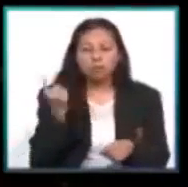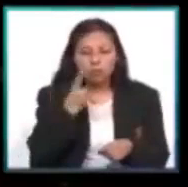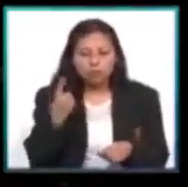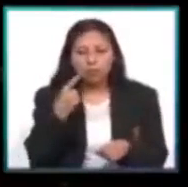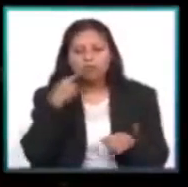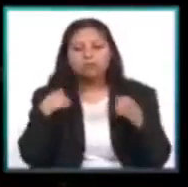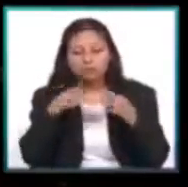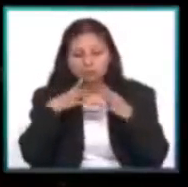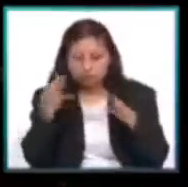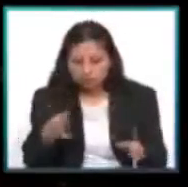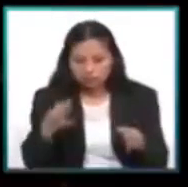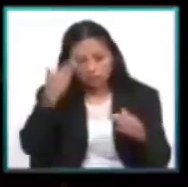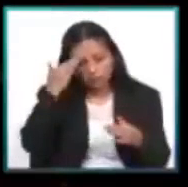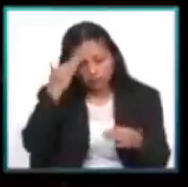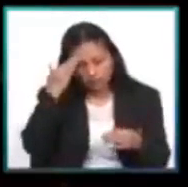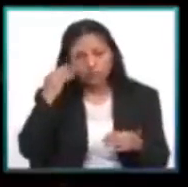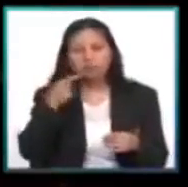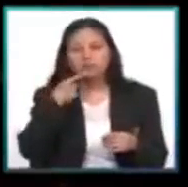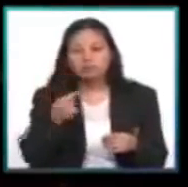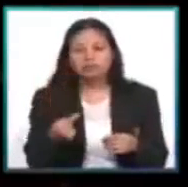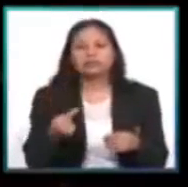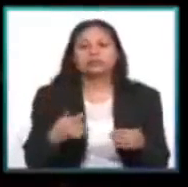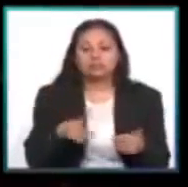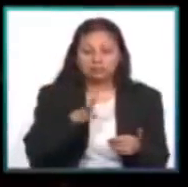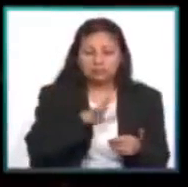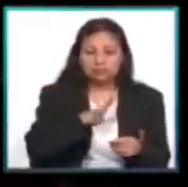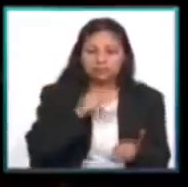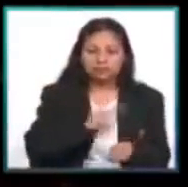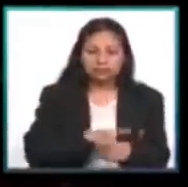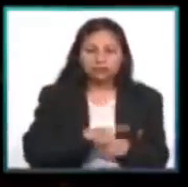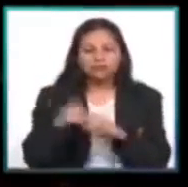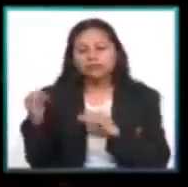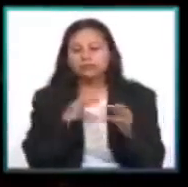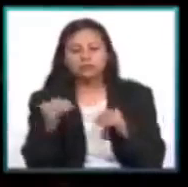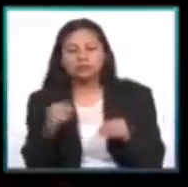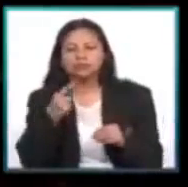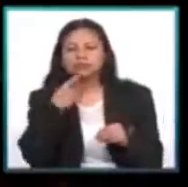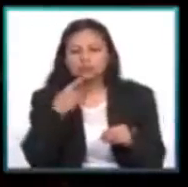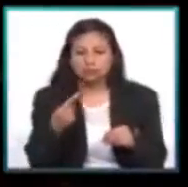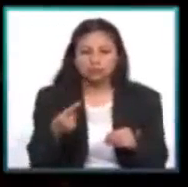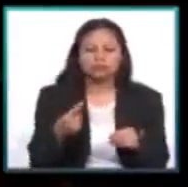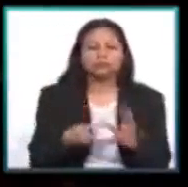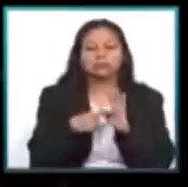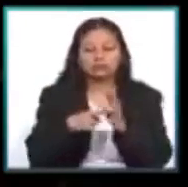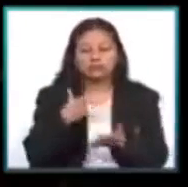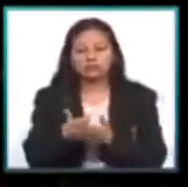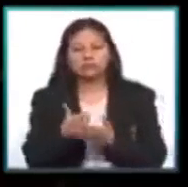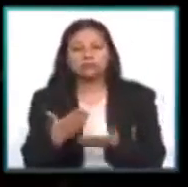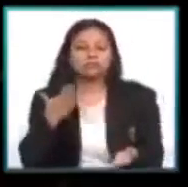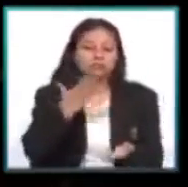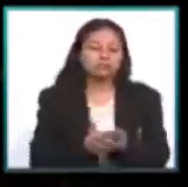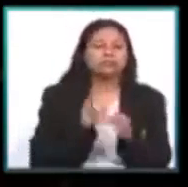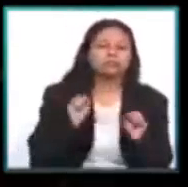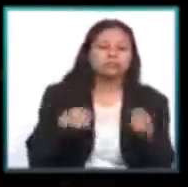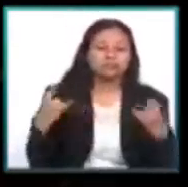Nosotros sí tenemos que ser más conscientes y tenemos todavía tiempo para discutir con enmiendas que este presupuesto vaya para